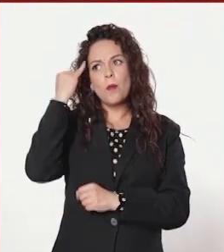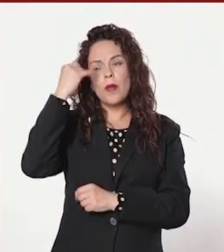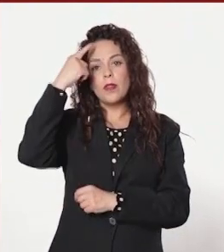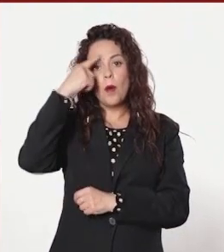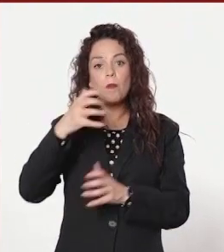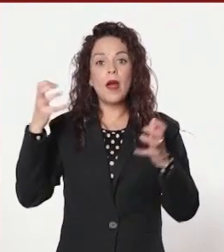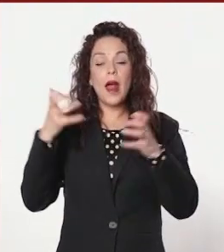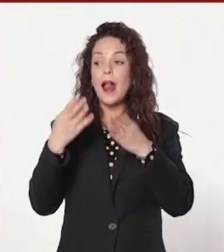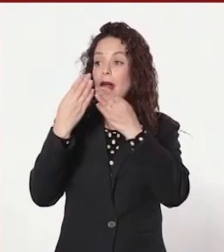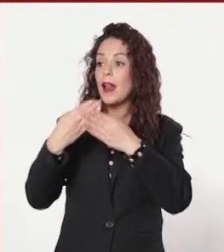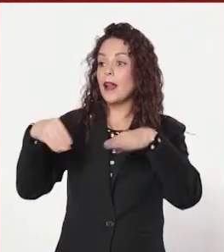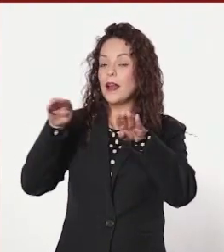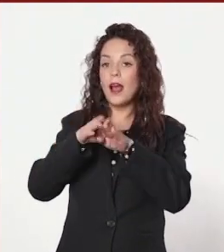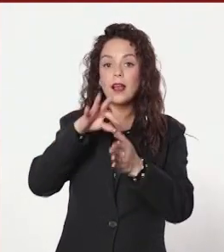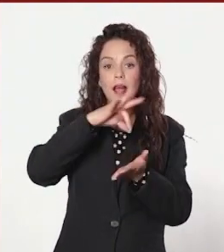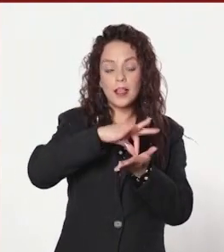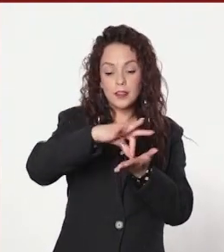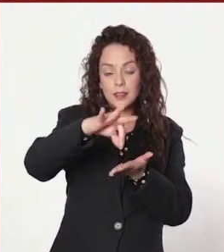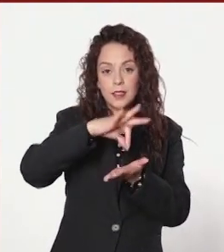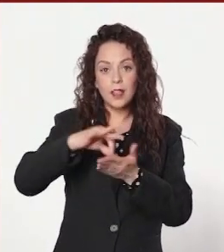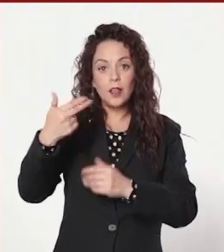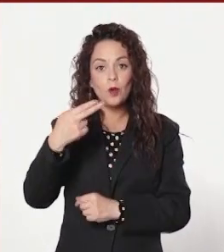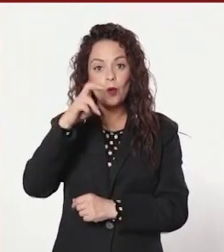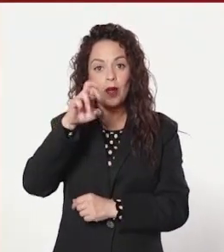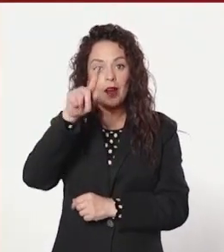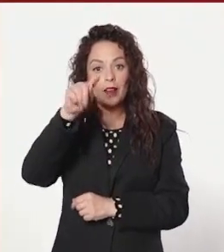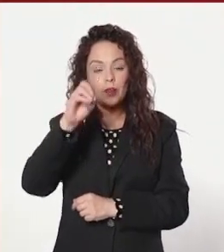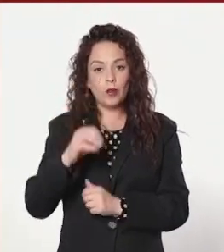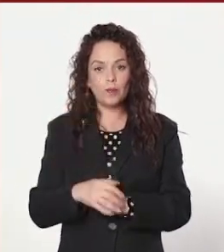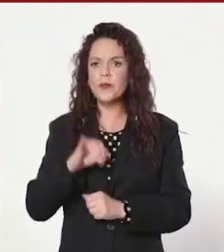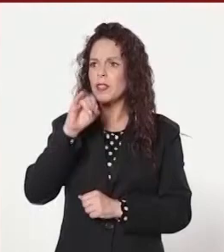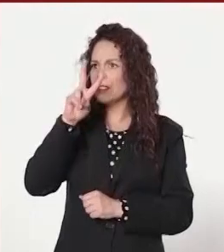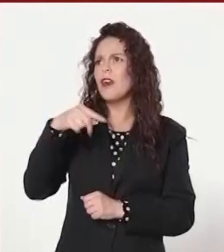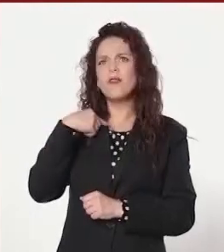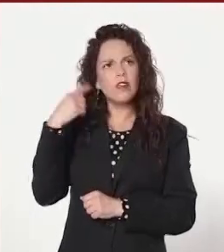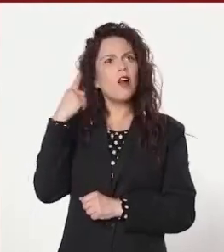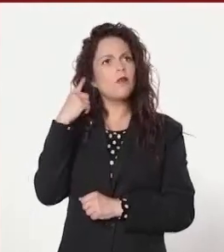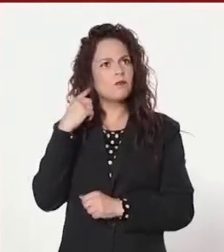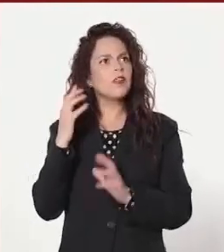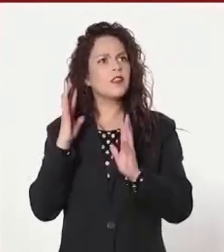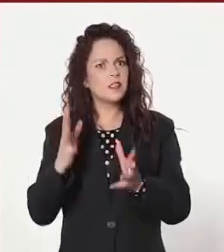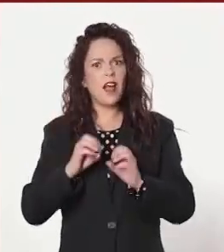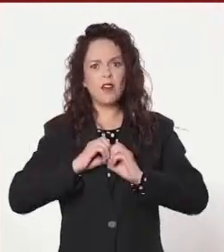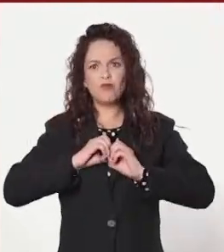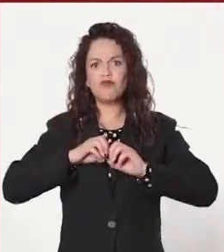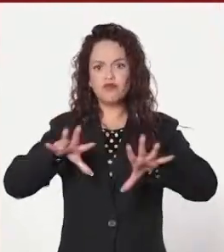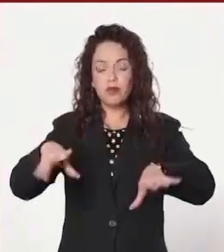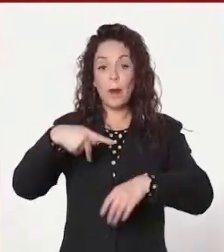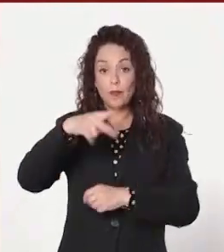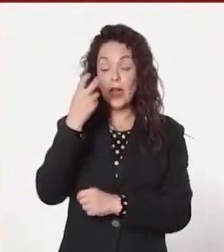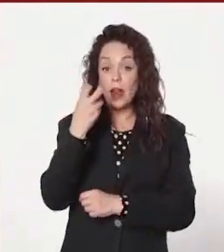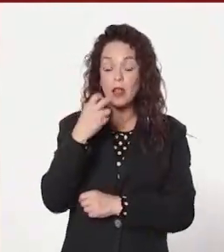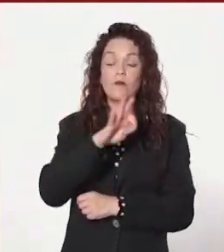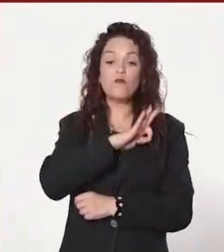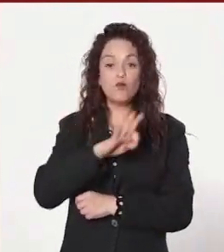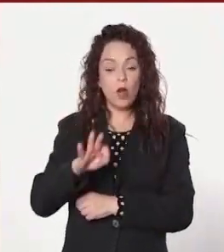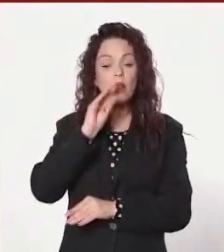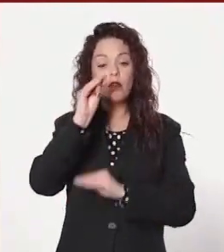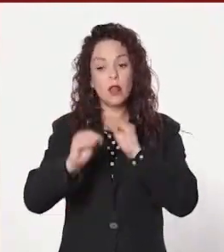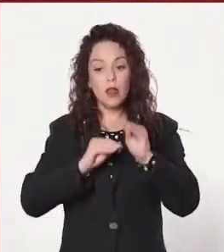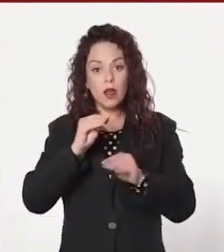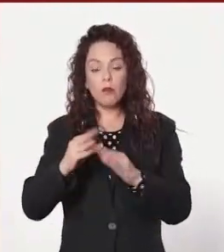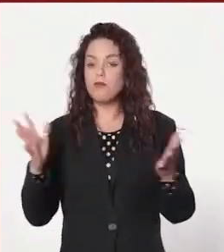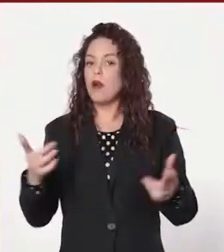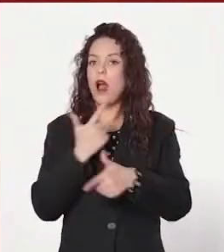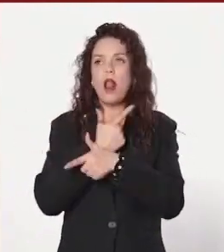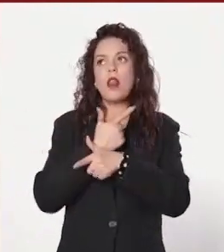huertos caseros. También he oído hablar mucho al respecto, pero como decíamos, es algo que podemos implementar en